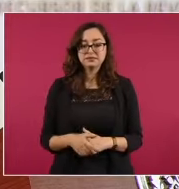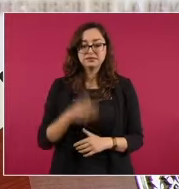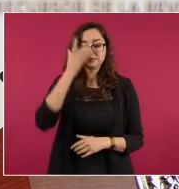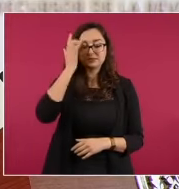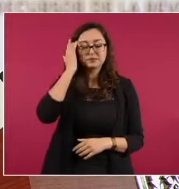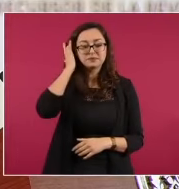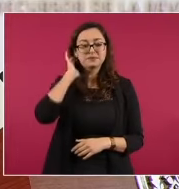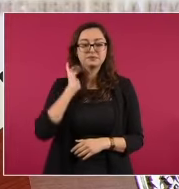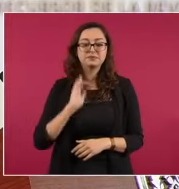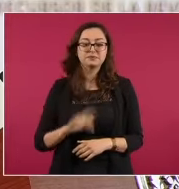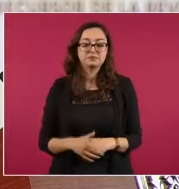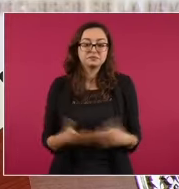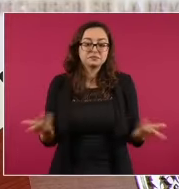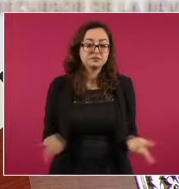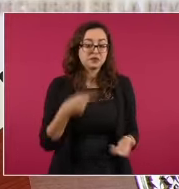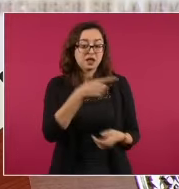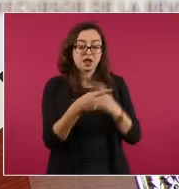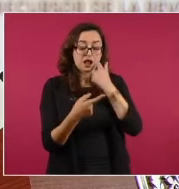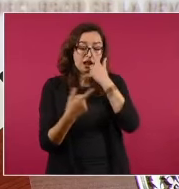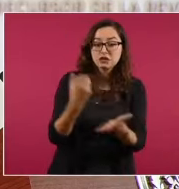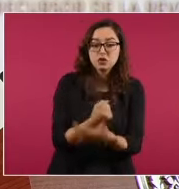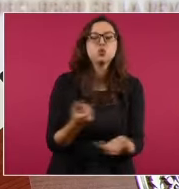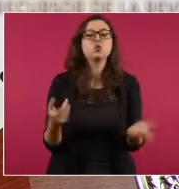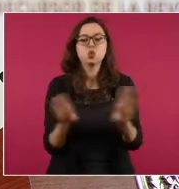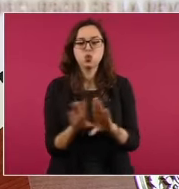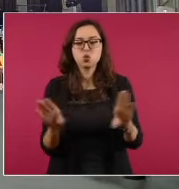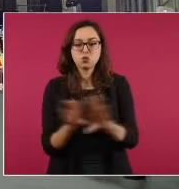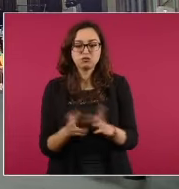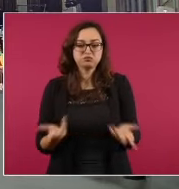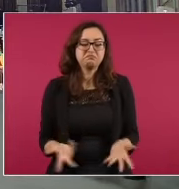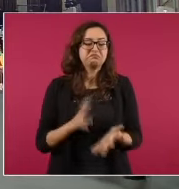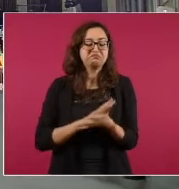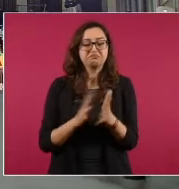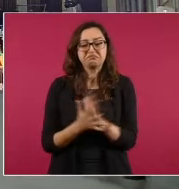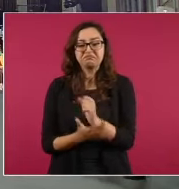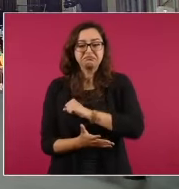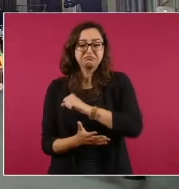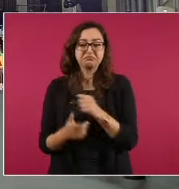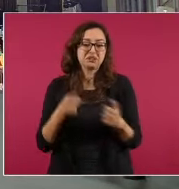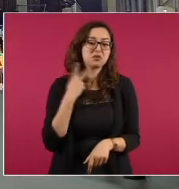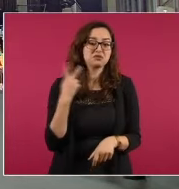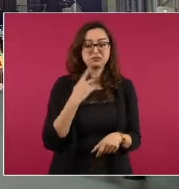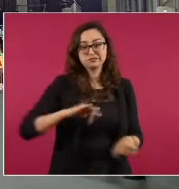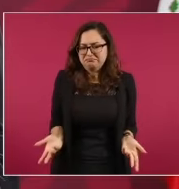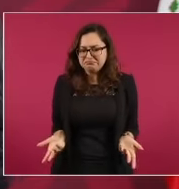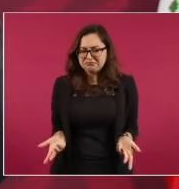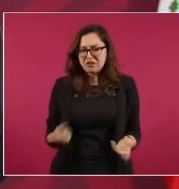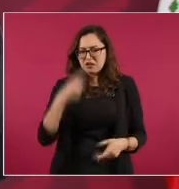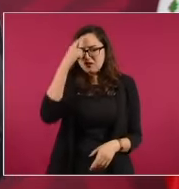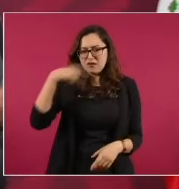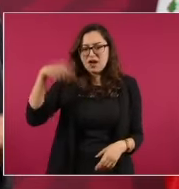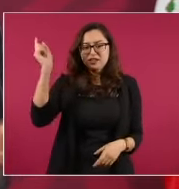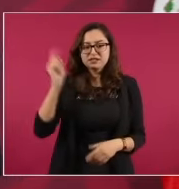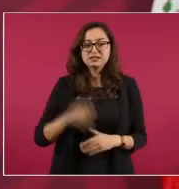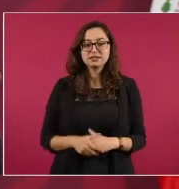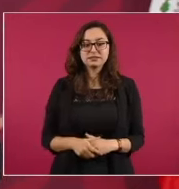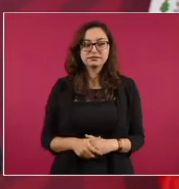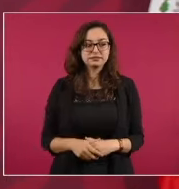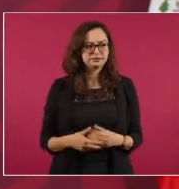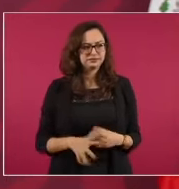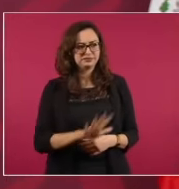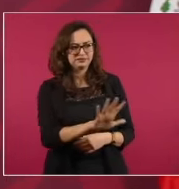va en los primeros lugares porque tiene influencia o es importante, pues ya. Entonces vamos a preguntarle